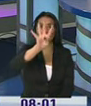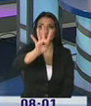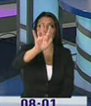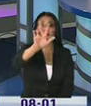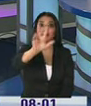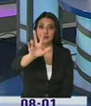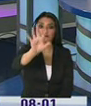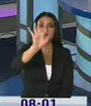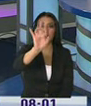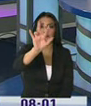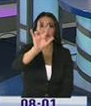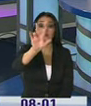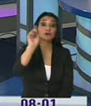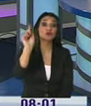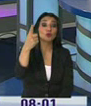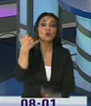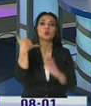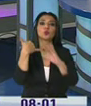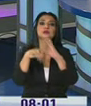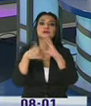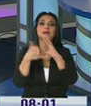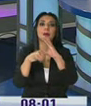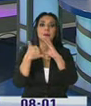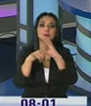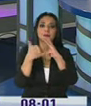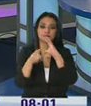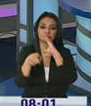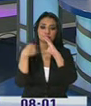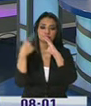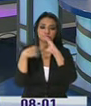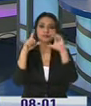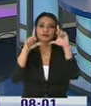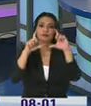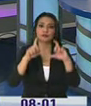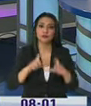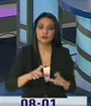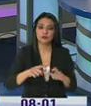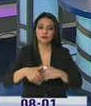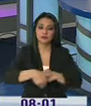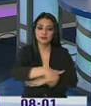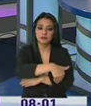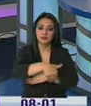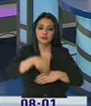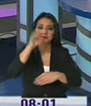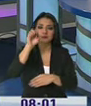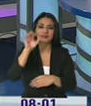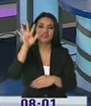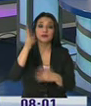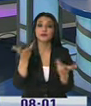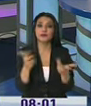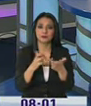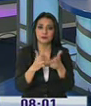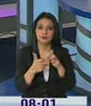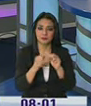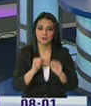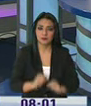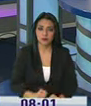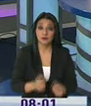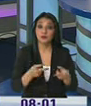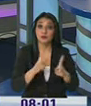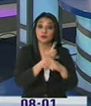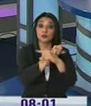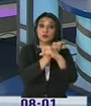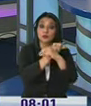098-518-4393, solamente para WhatsApp, que nos envíe las fotografías y, por supuesto, la dirección donde se encuentra el problema. No olvide que hay Twitter